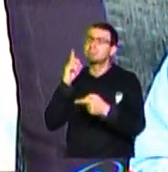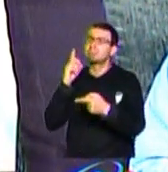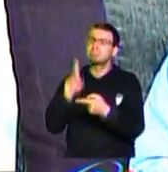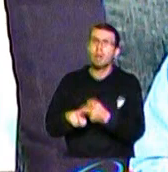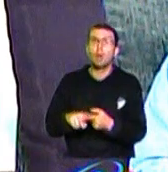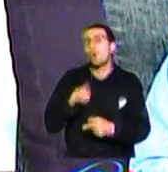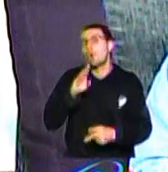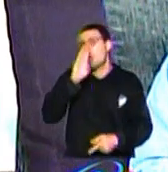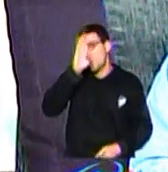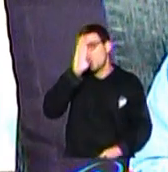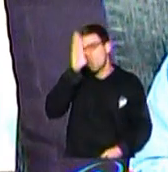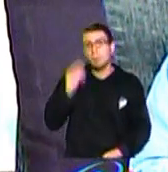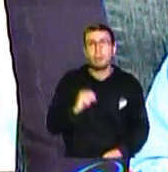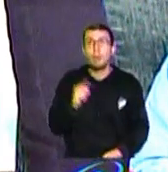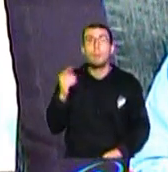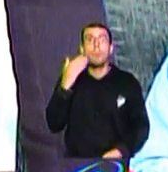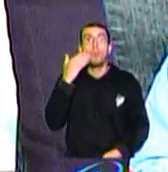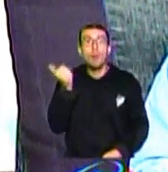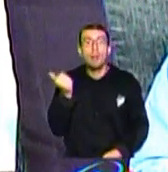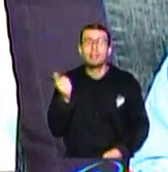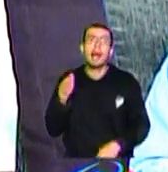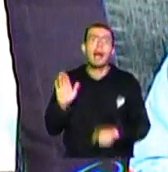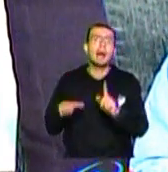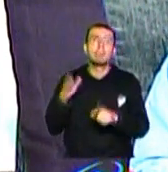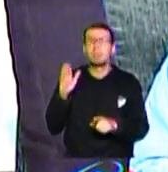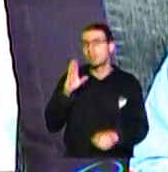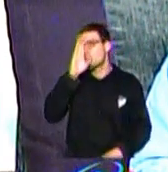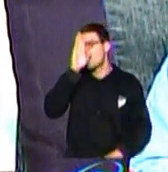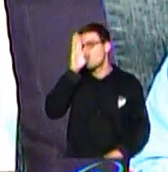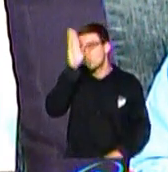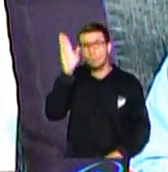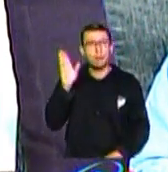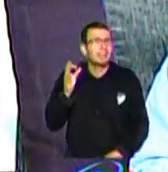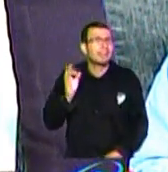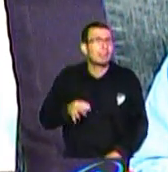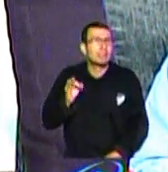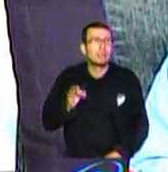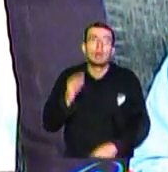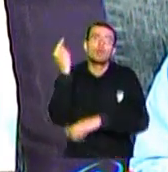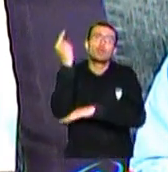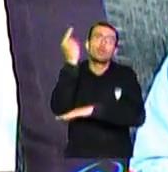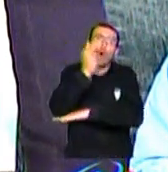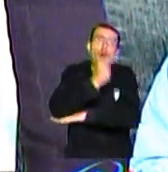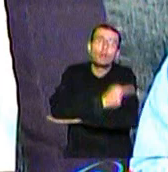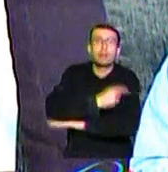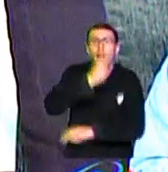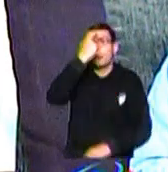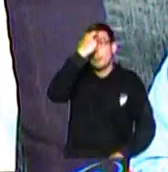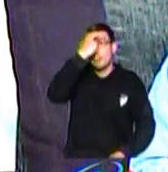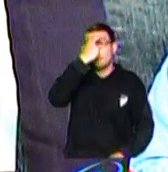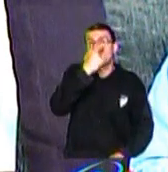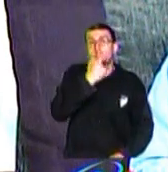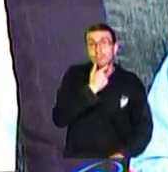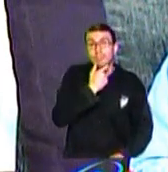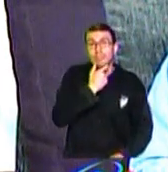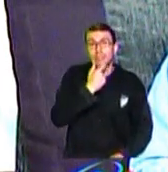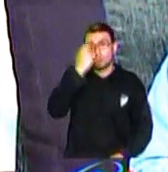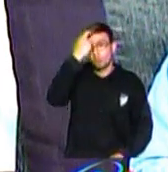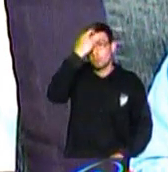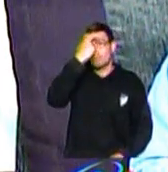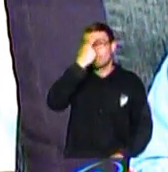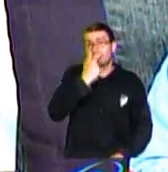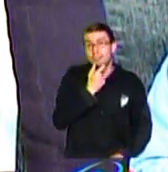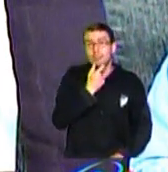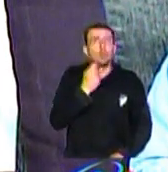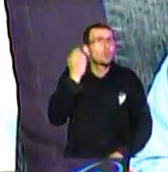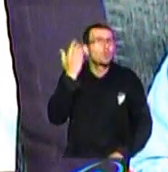muchos pacientes se han habituado a permanecer con protectores. A mi concepto hay una alteración en esa aireación. El